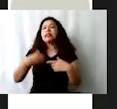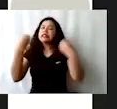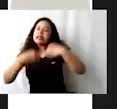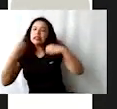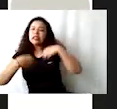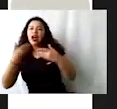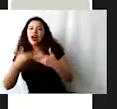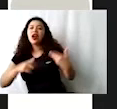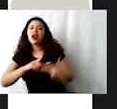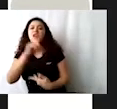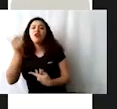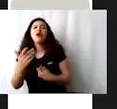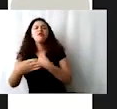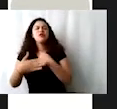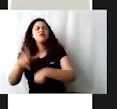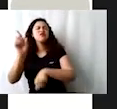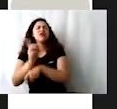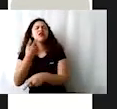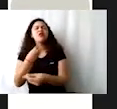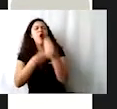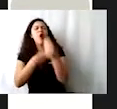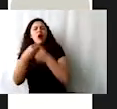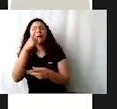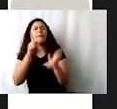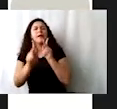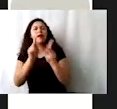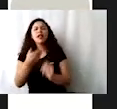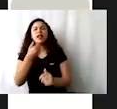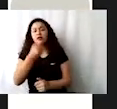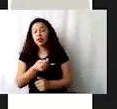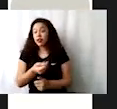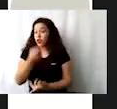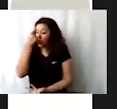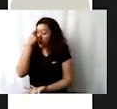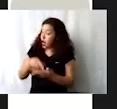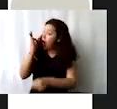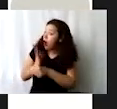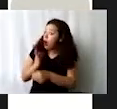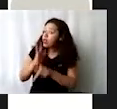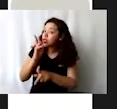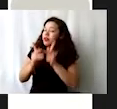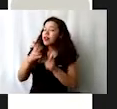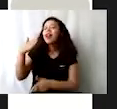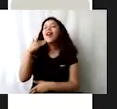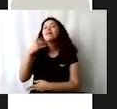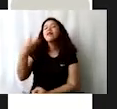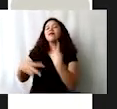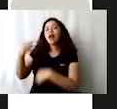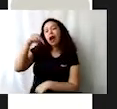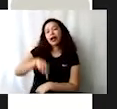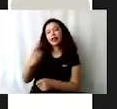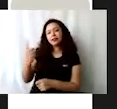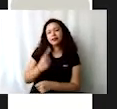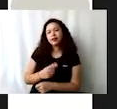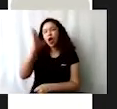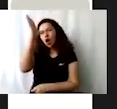no almorzamos uno de estos días? Así podremos charlar. Creo que deberíamos hablar de ello ahora. ¿Serías tan amable de venir? De acuerdo, está